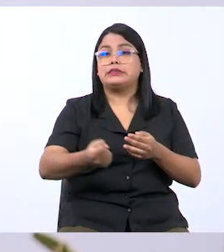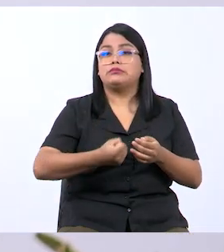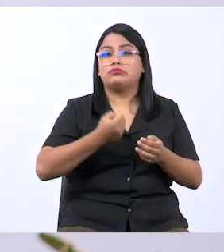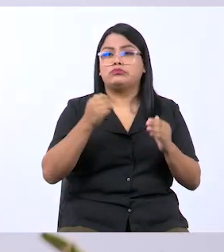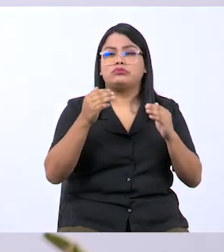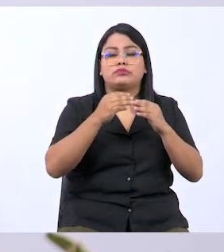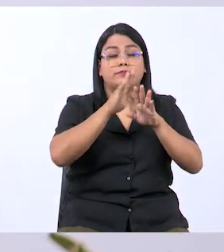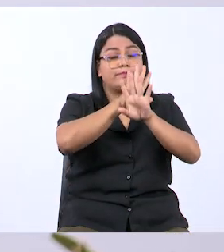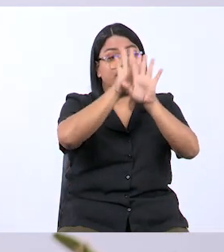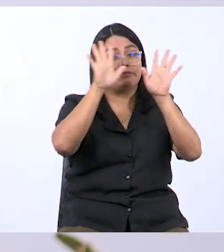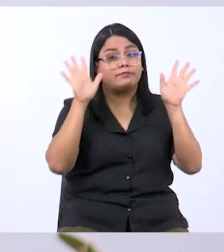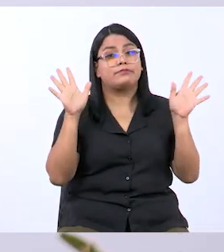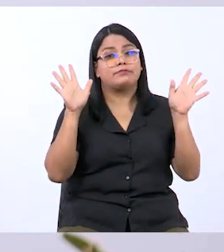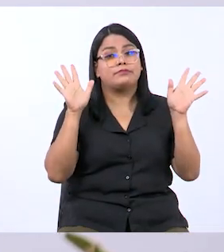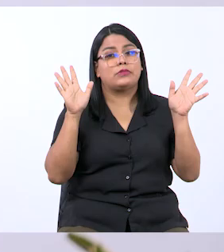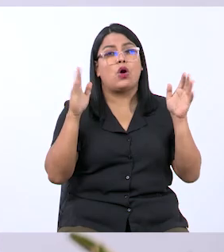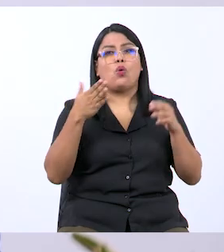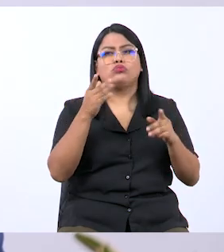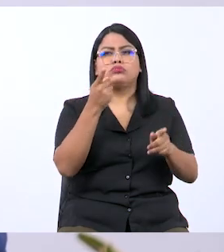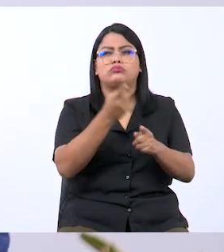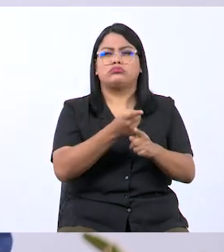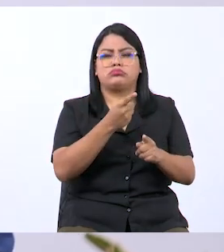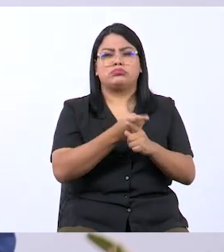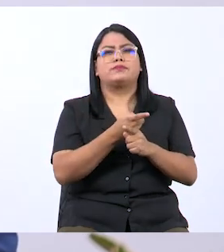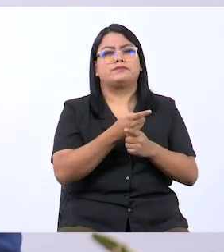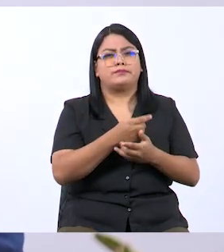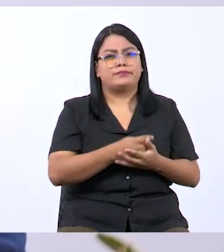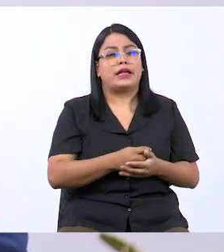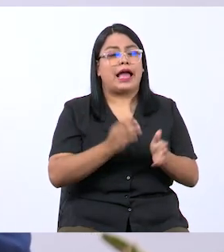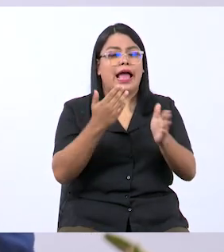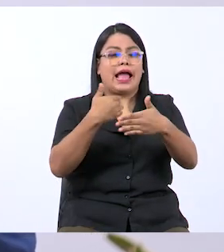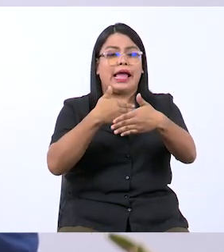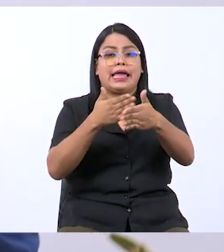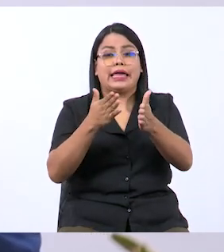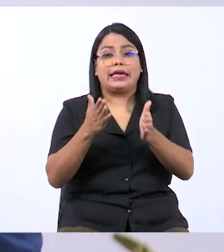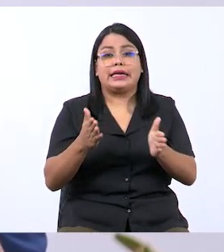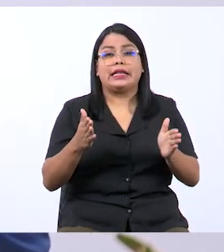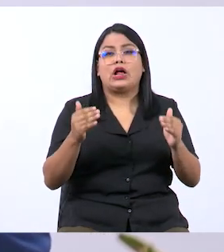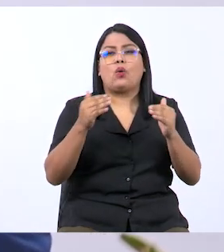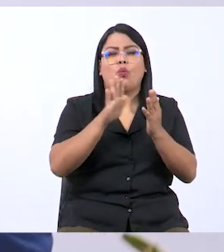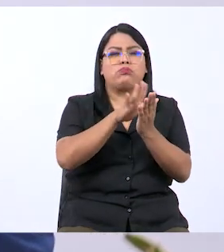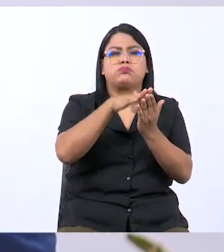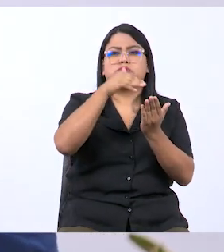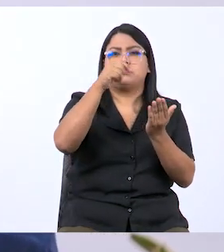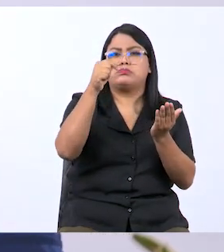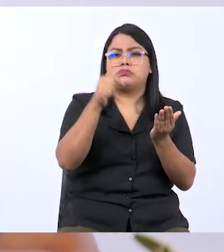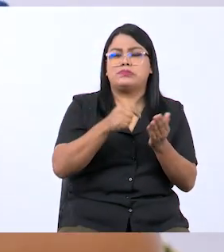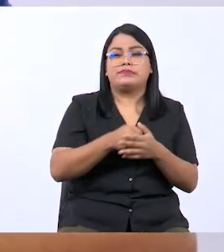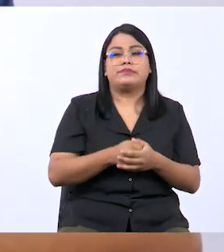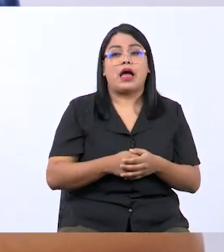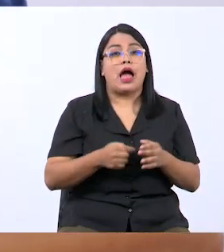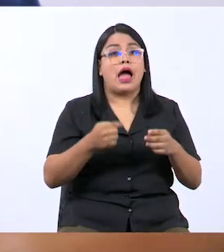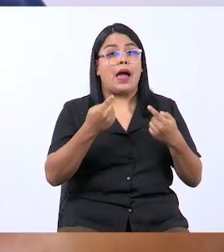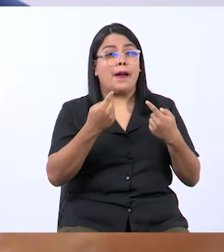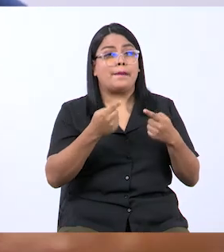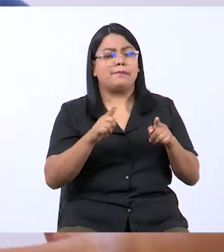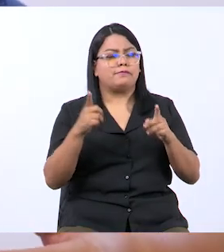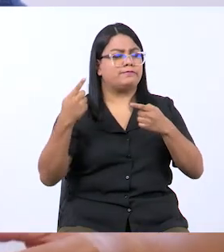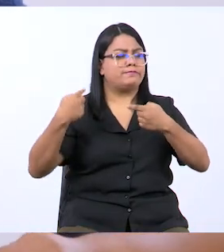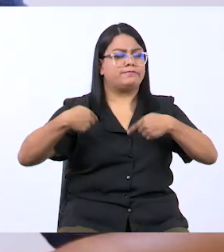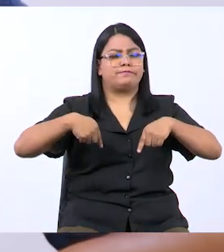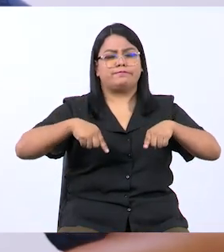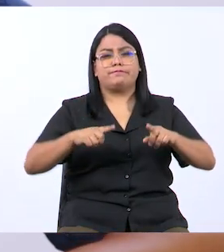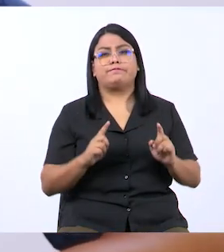Es importante tenerlo claro para hacer un uso adecuado en el aula y en nuestra planificación. Pero para